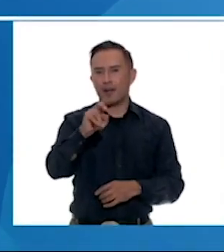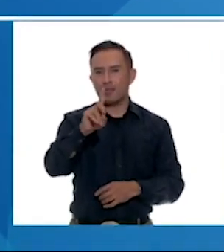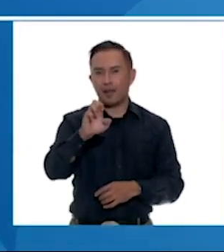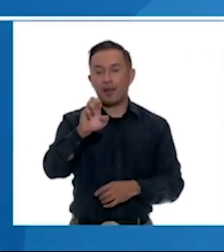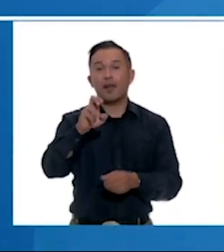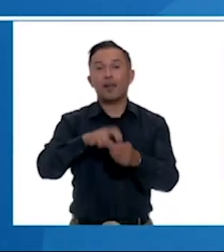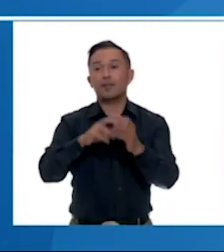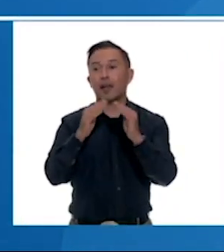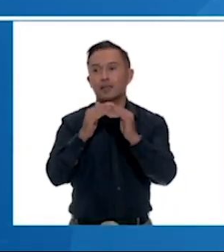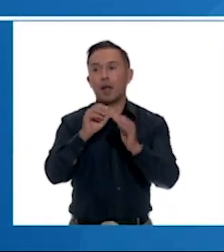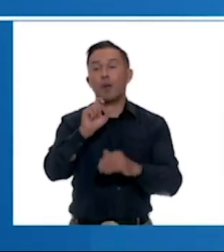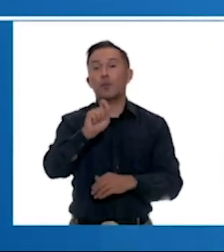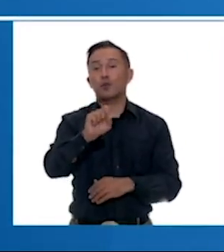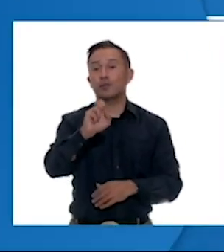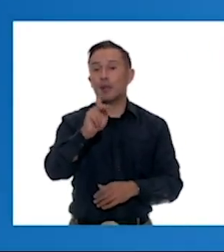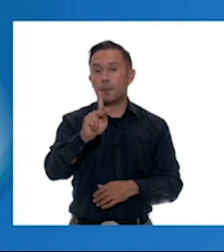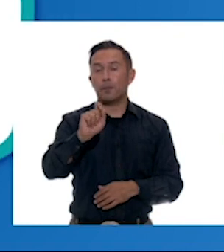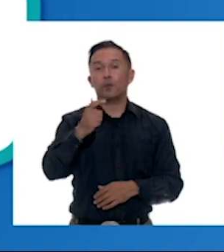aprendeencasa.sep.gov.mx.